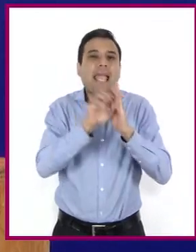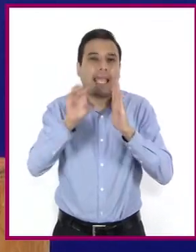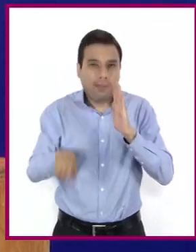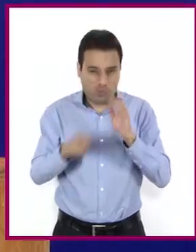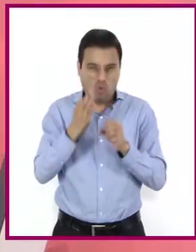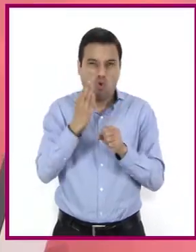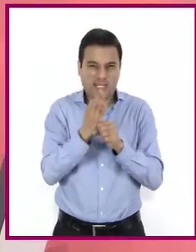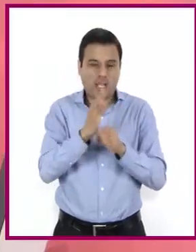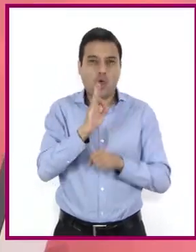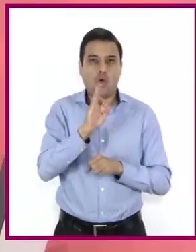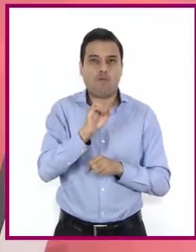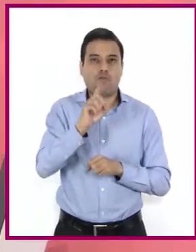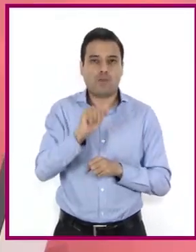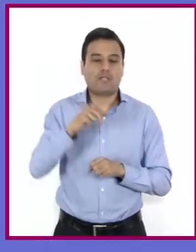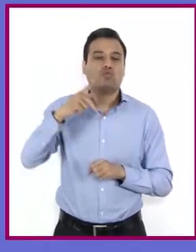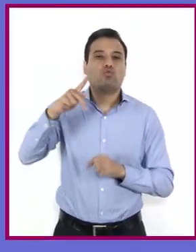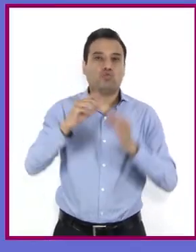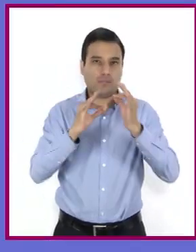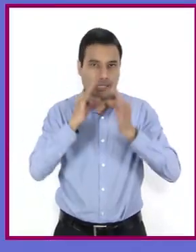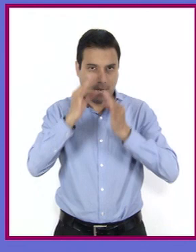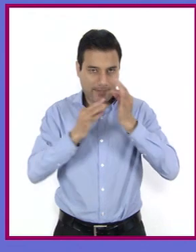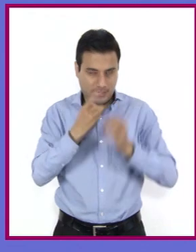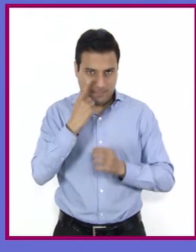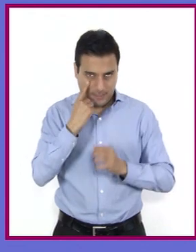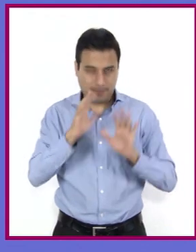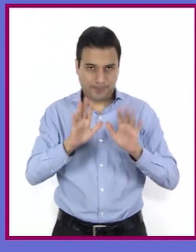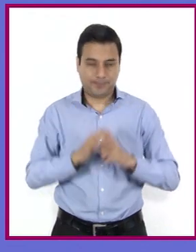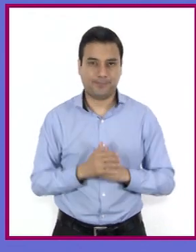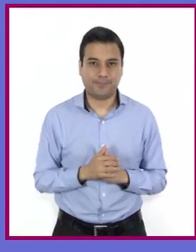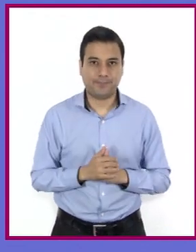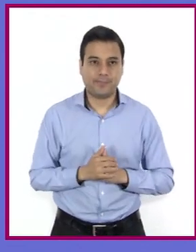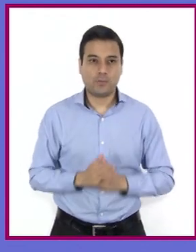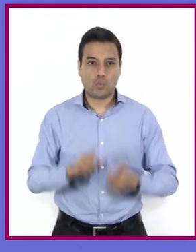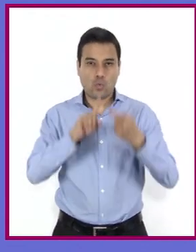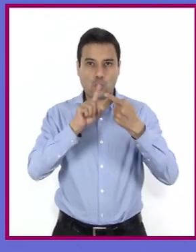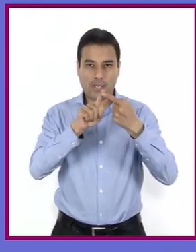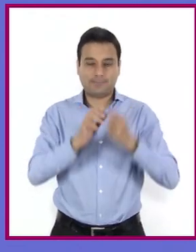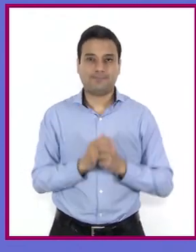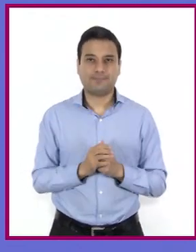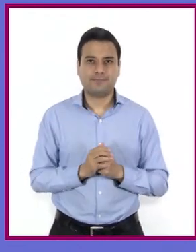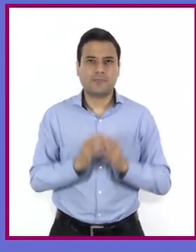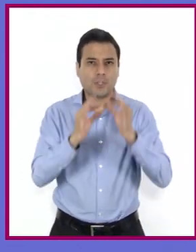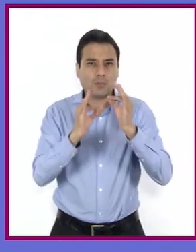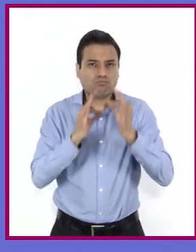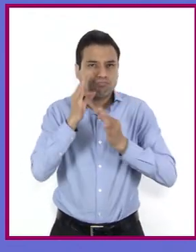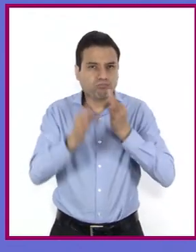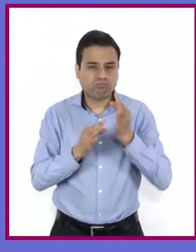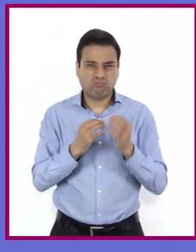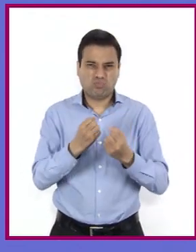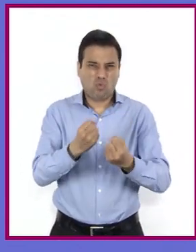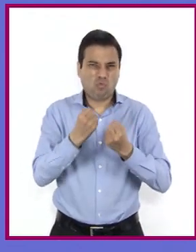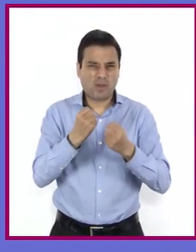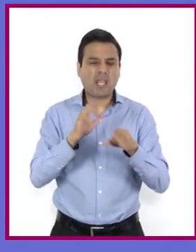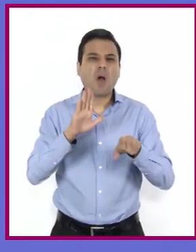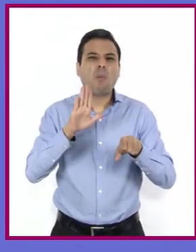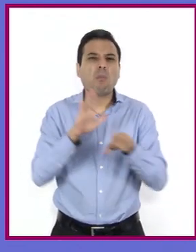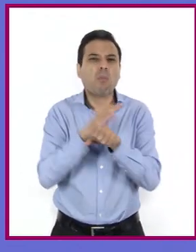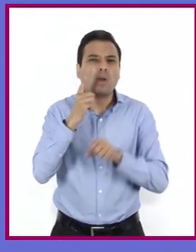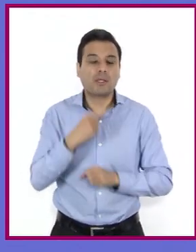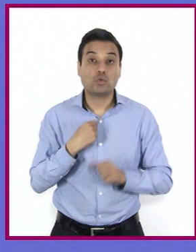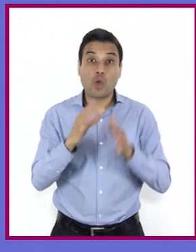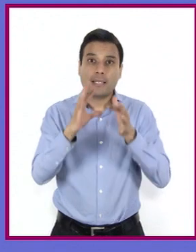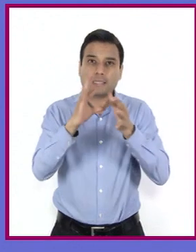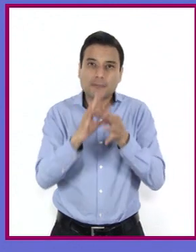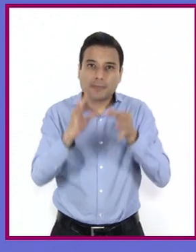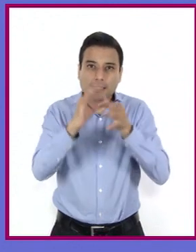ejemplo del FODA de tu campaña. 1. La fortaleza de la campaña es que informamos sobre la importante